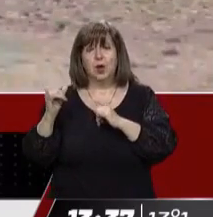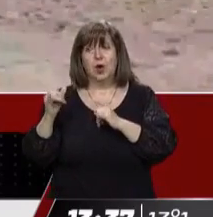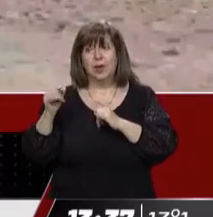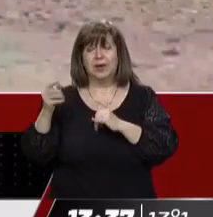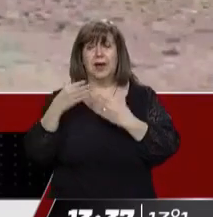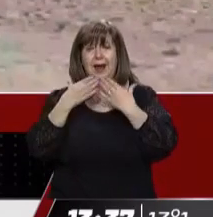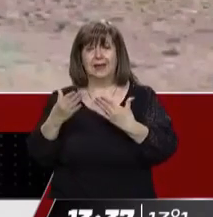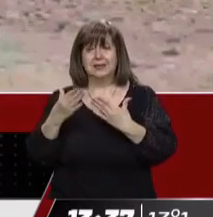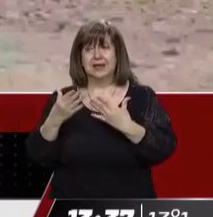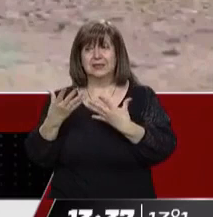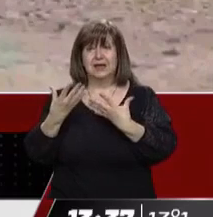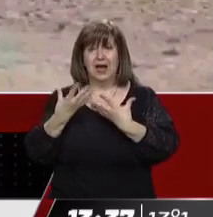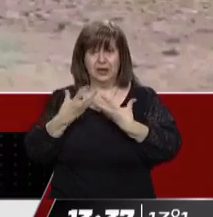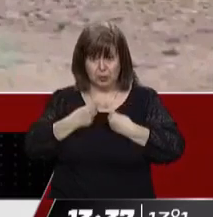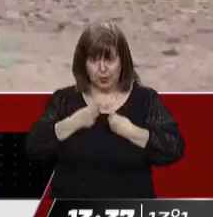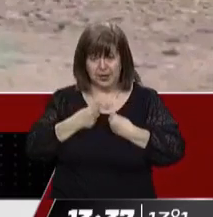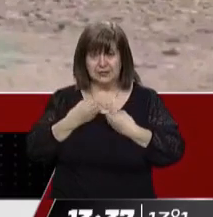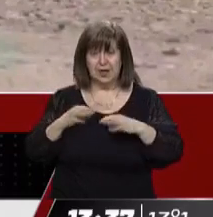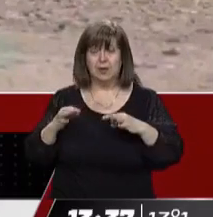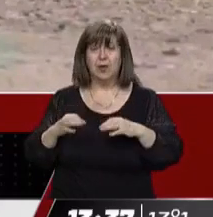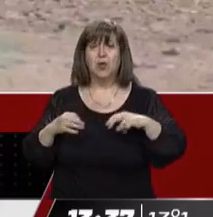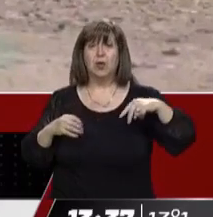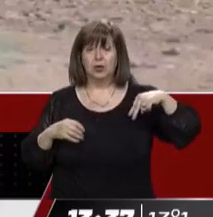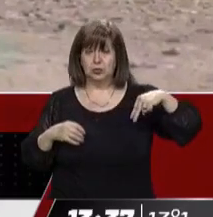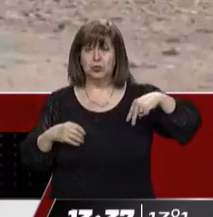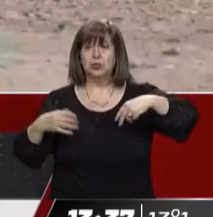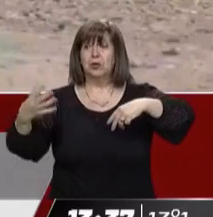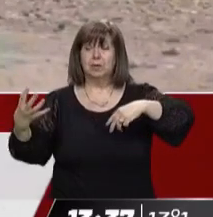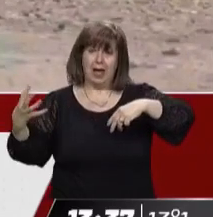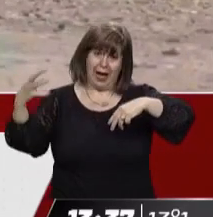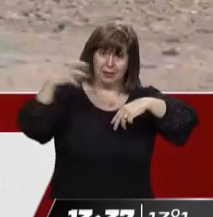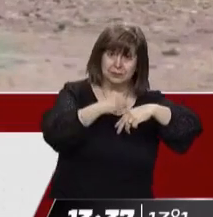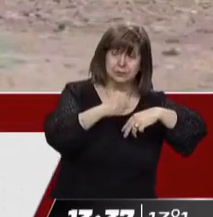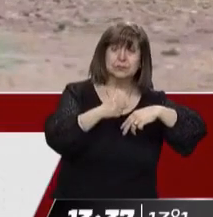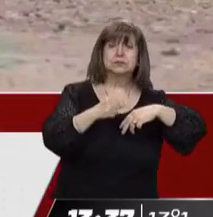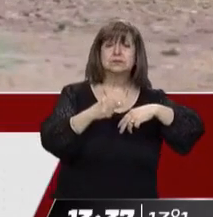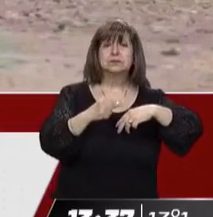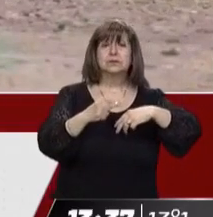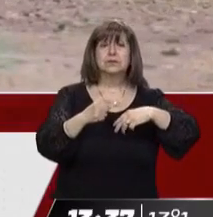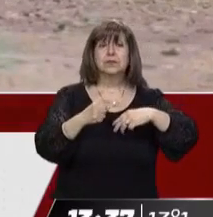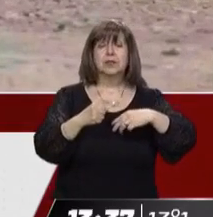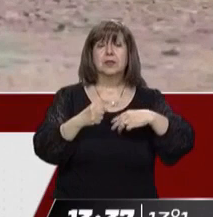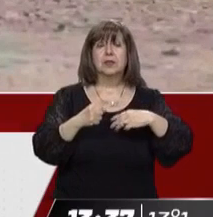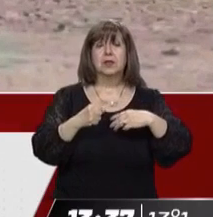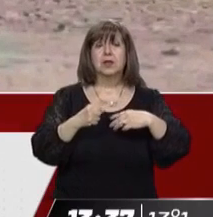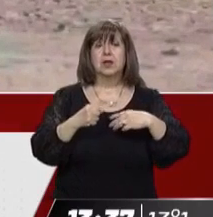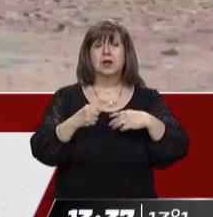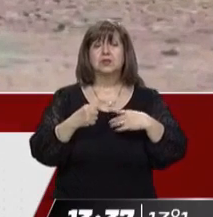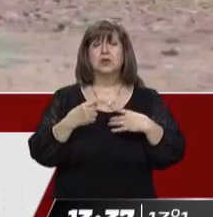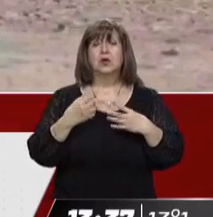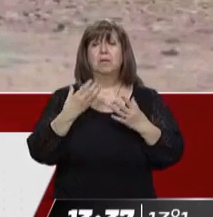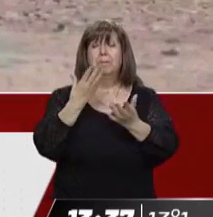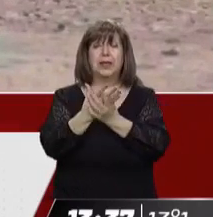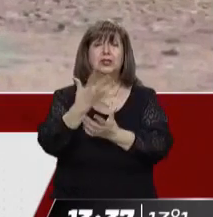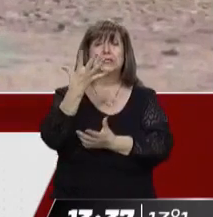nos salvó yo en el momento que me atacan los perros pedí como cinco o seis minutos ayuda